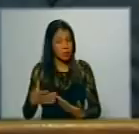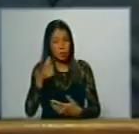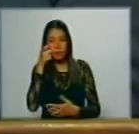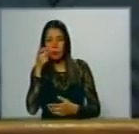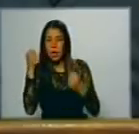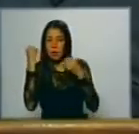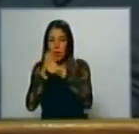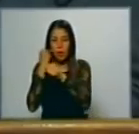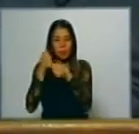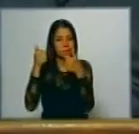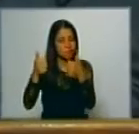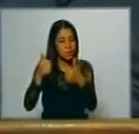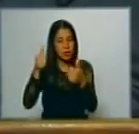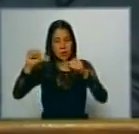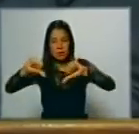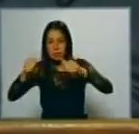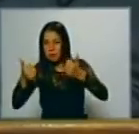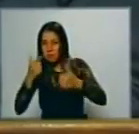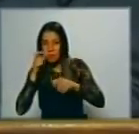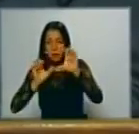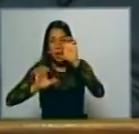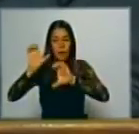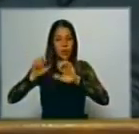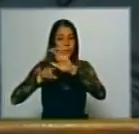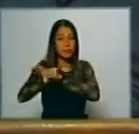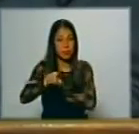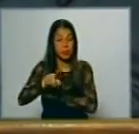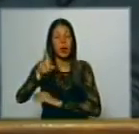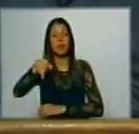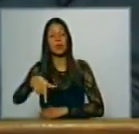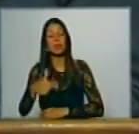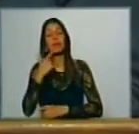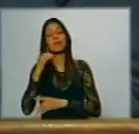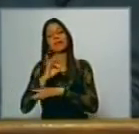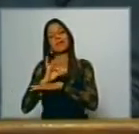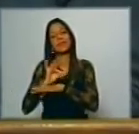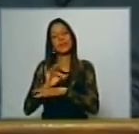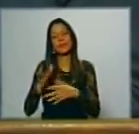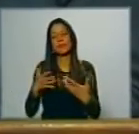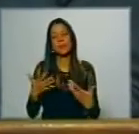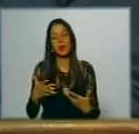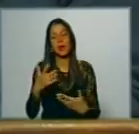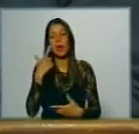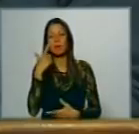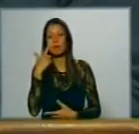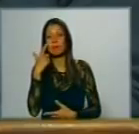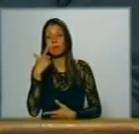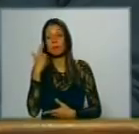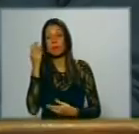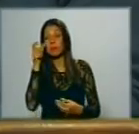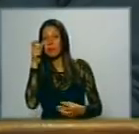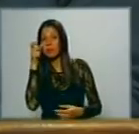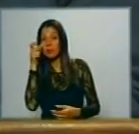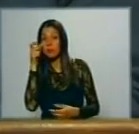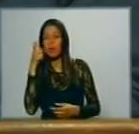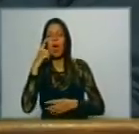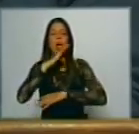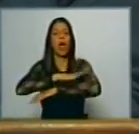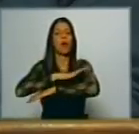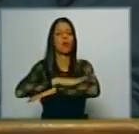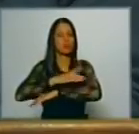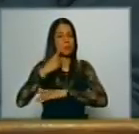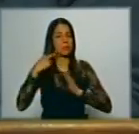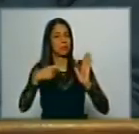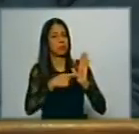y efectivos. Asimismo, podrán ejercer funciones para velar y coadyuvar al cumplimiento de